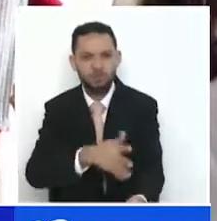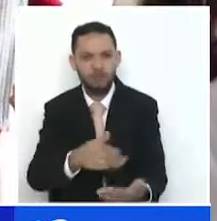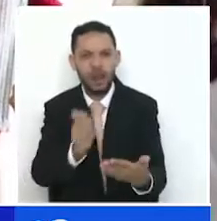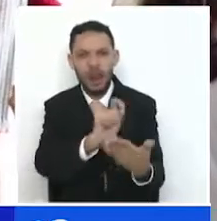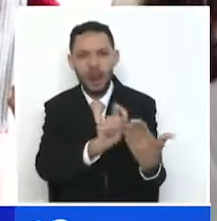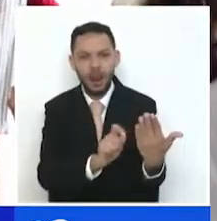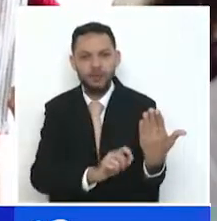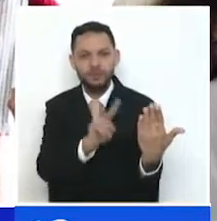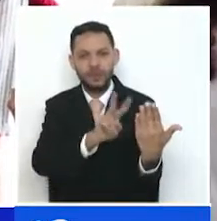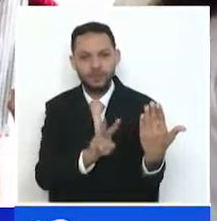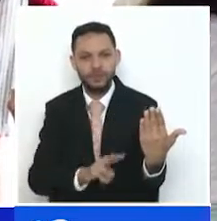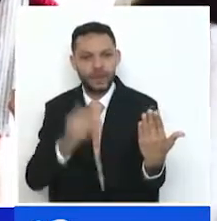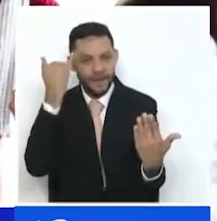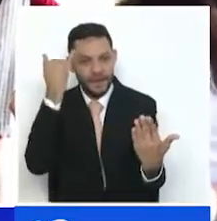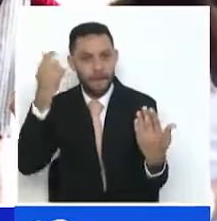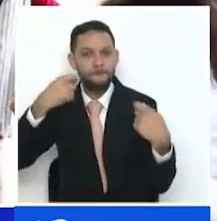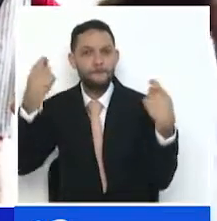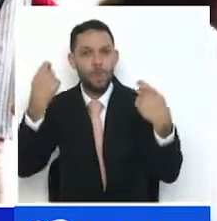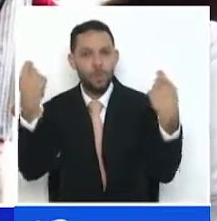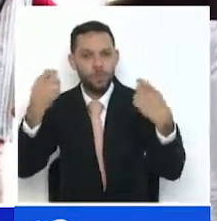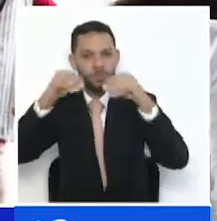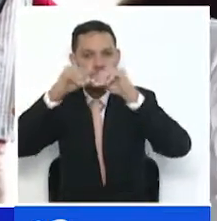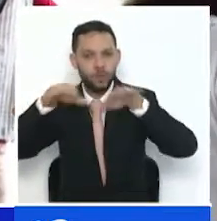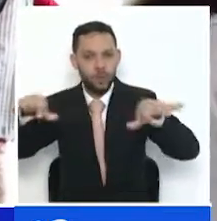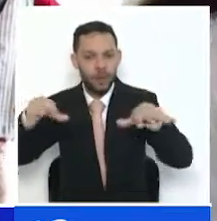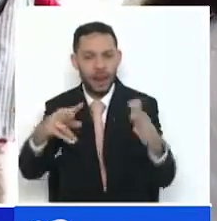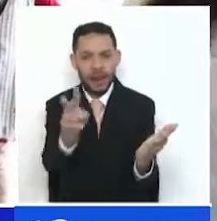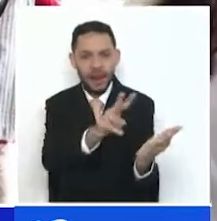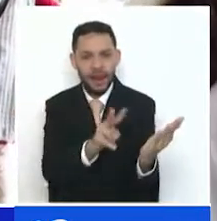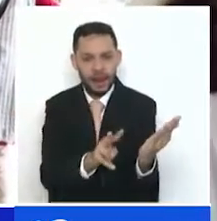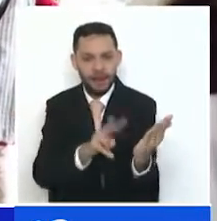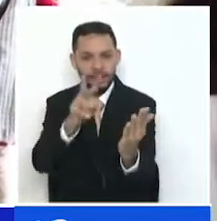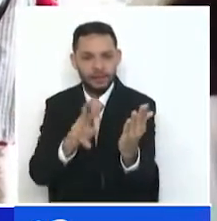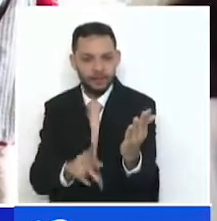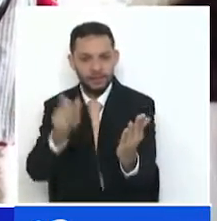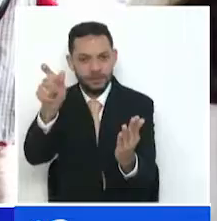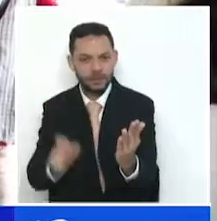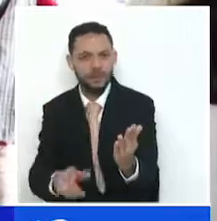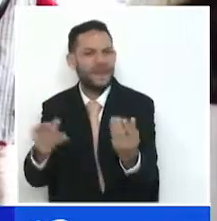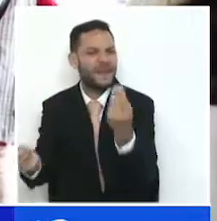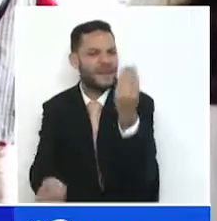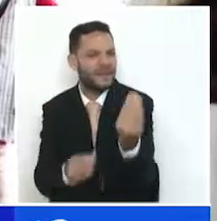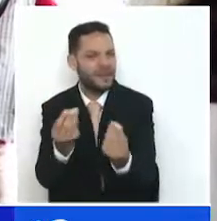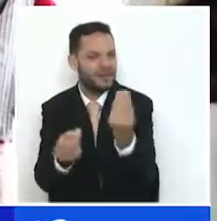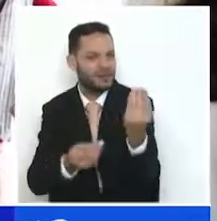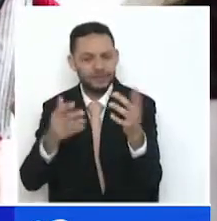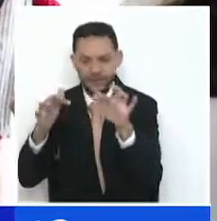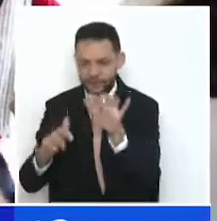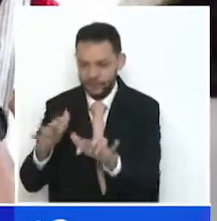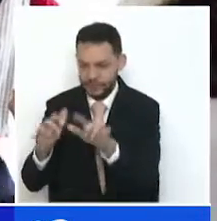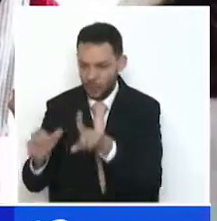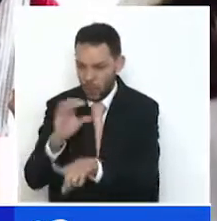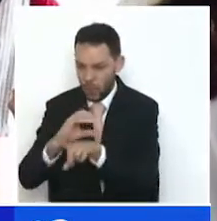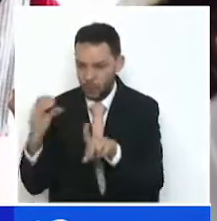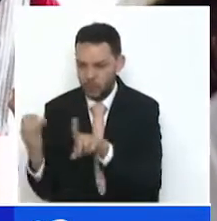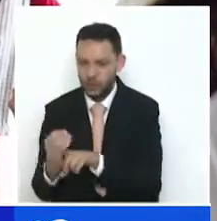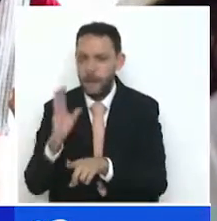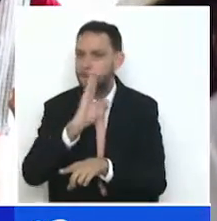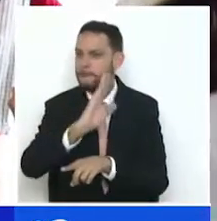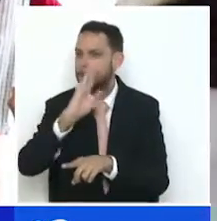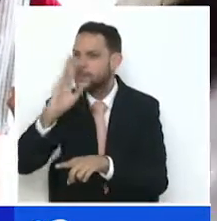y Cuente es un programa de promoción de lectura en la cual los cuenteros que hacen parte de la Secretaría de Cultura y de la Biblioteca Pública